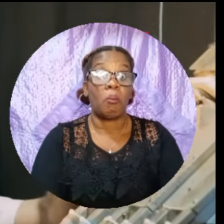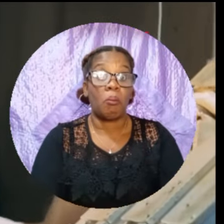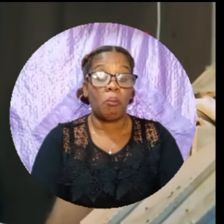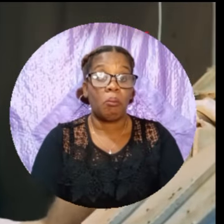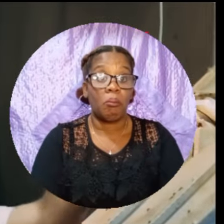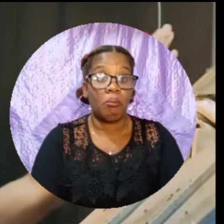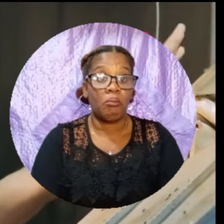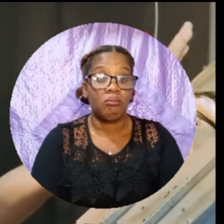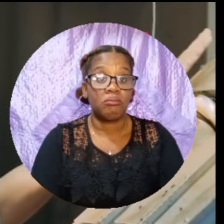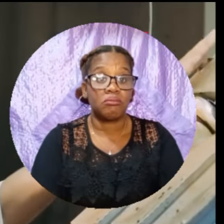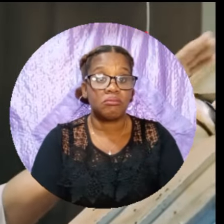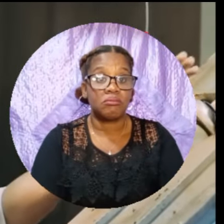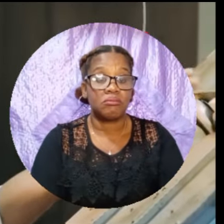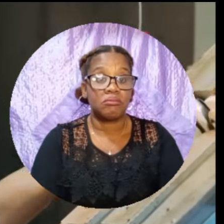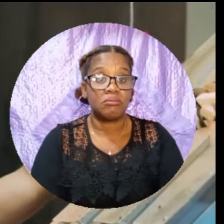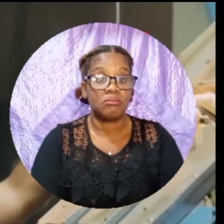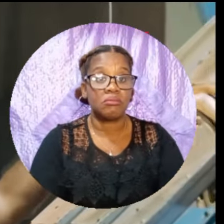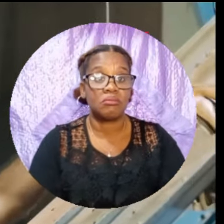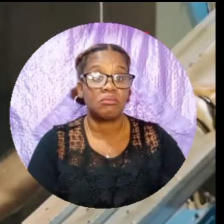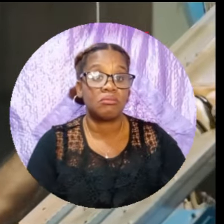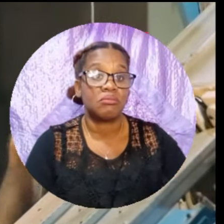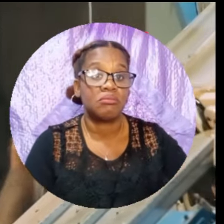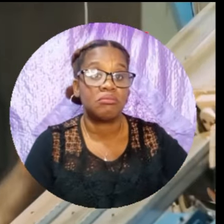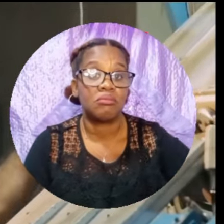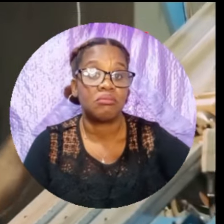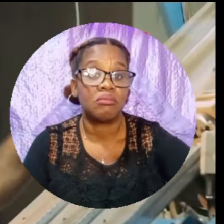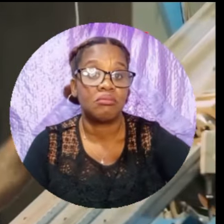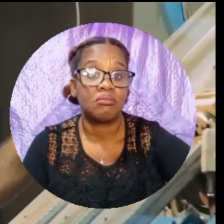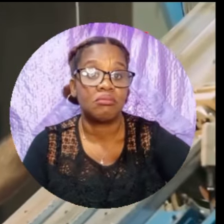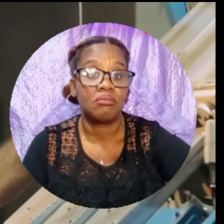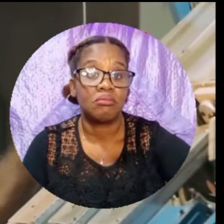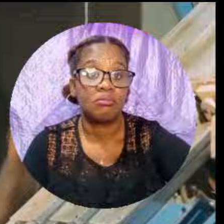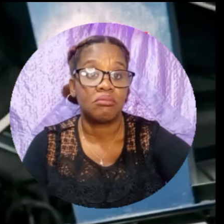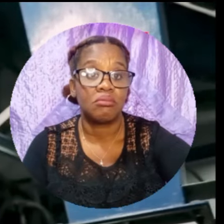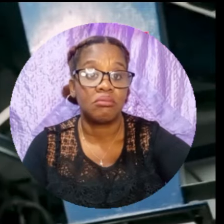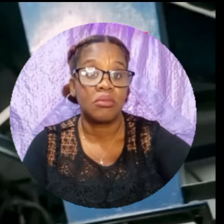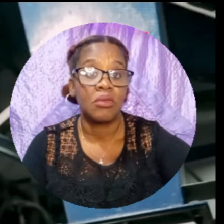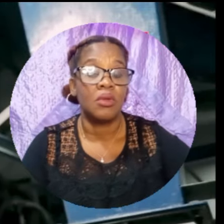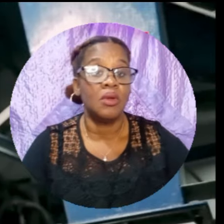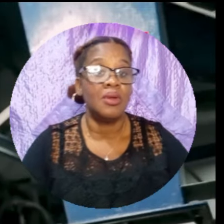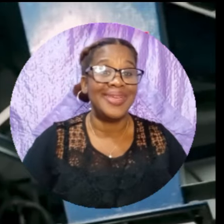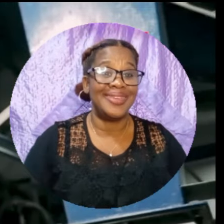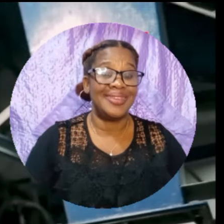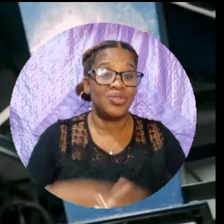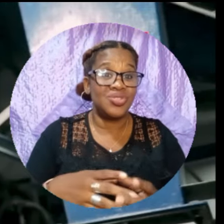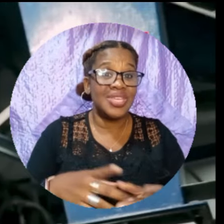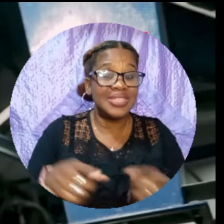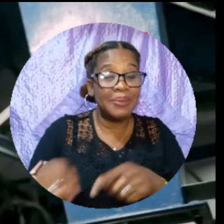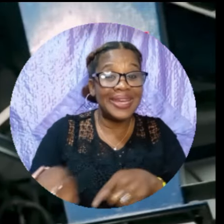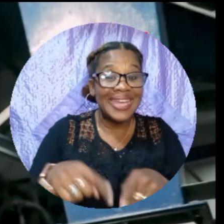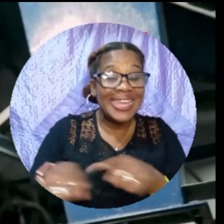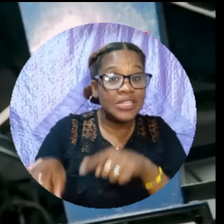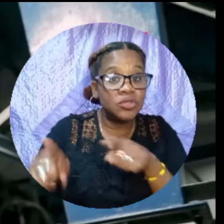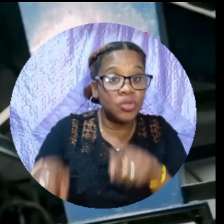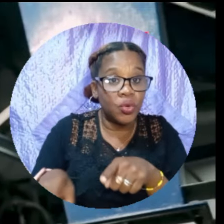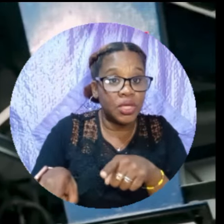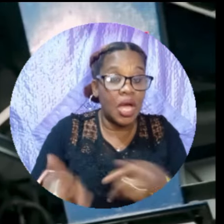máquina, lo que colocamos el café en esta parte, y ella tiene una lucecita que son unos... Y entonces, de